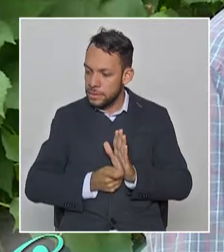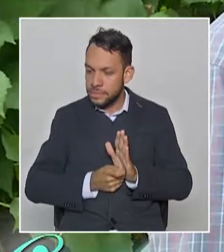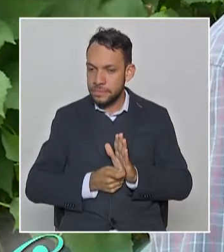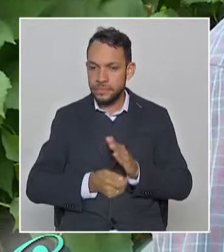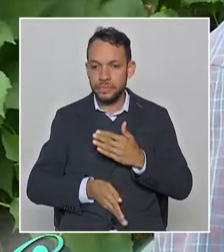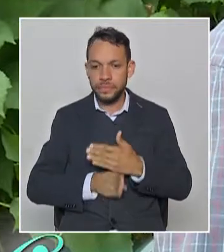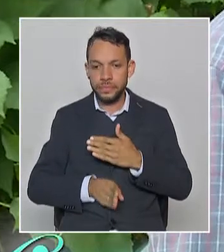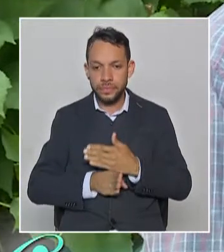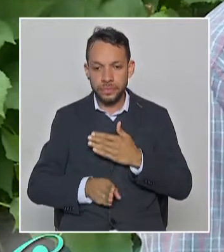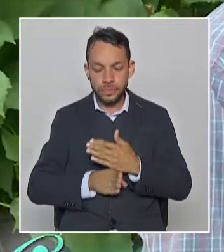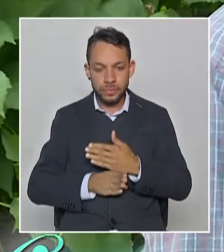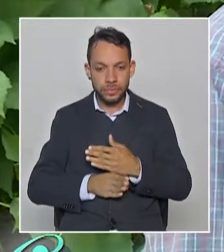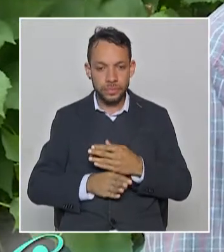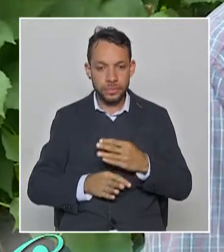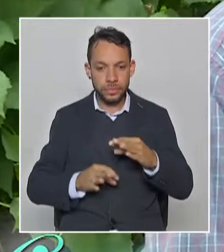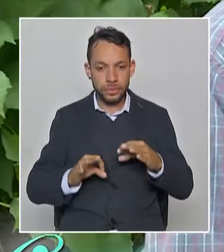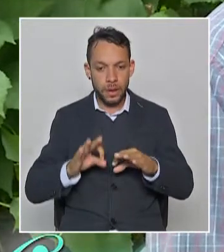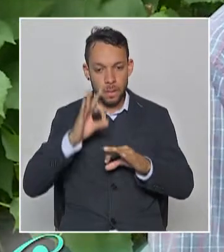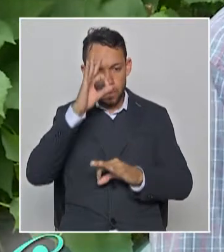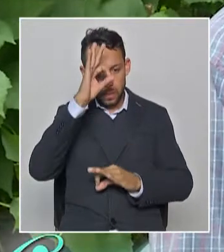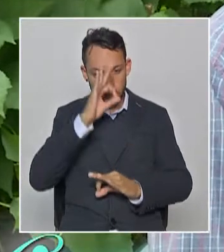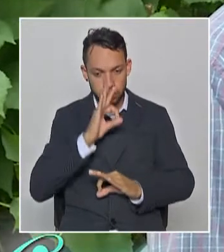puntos de acupuntura.